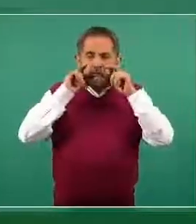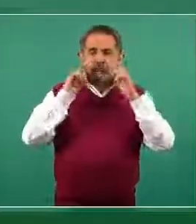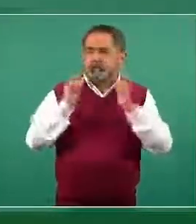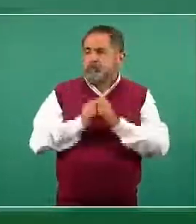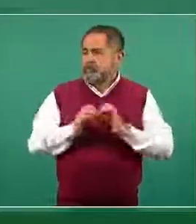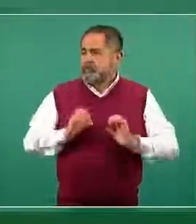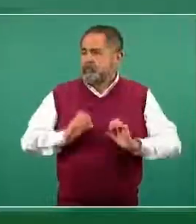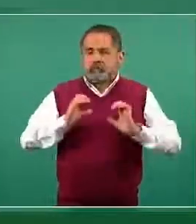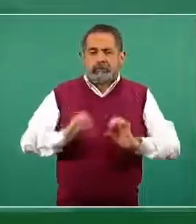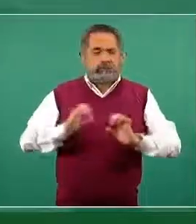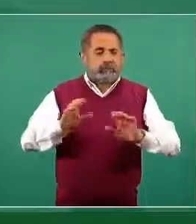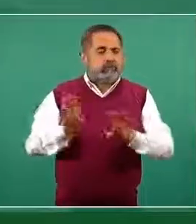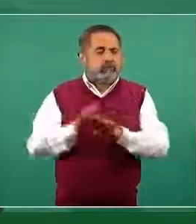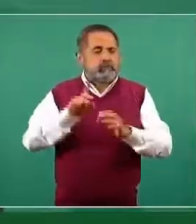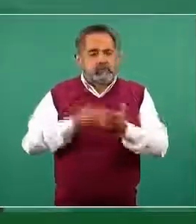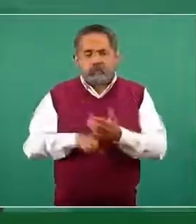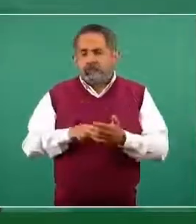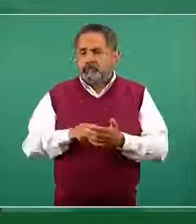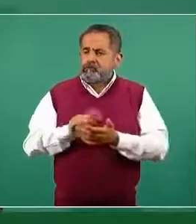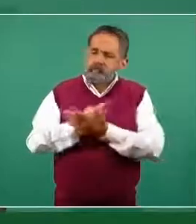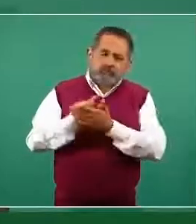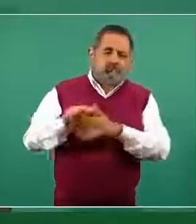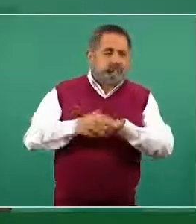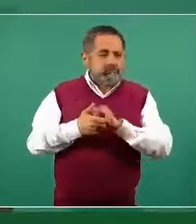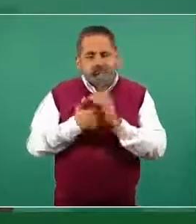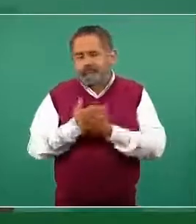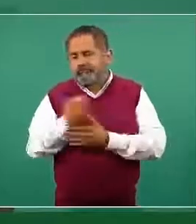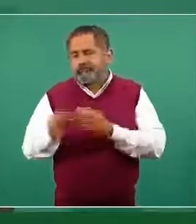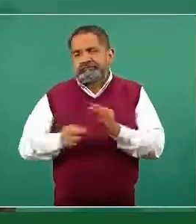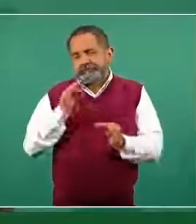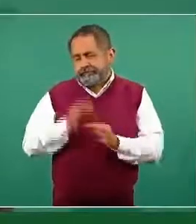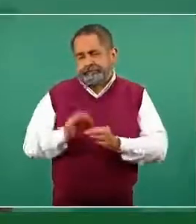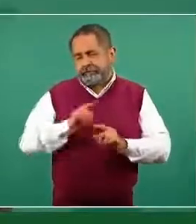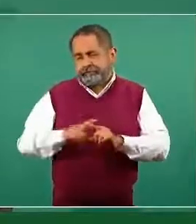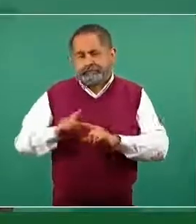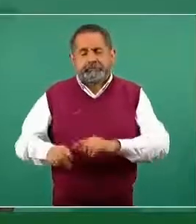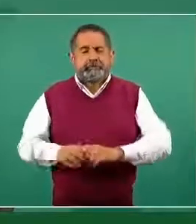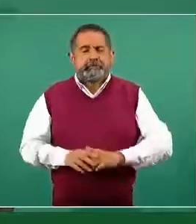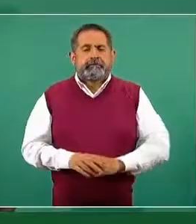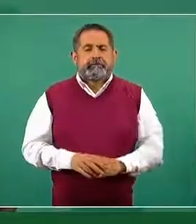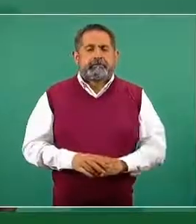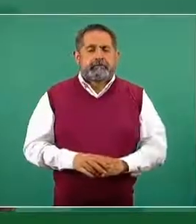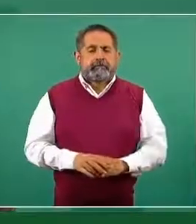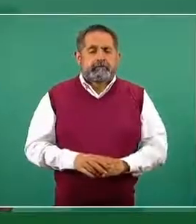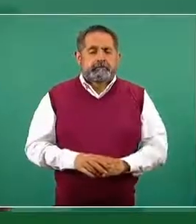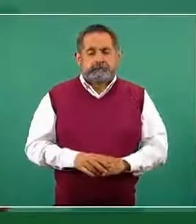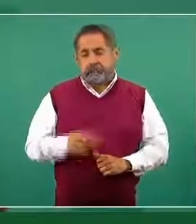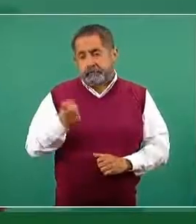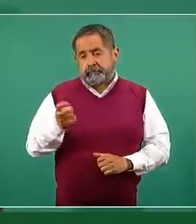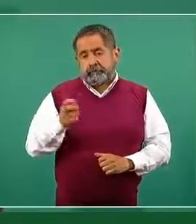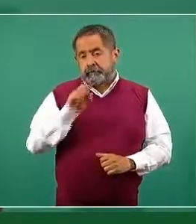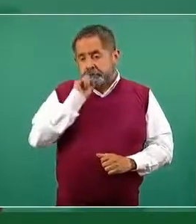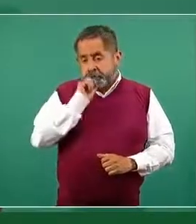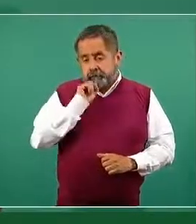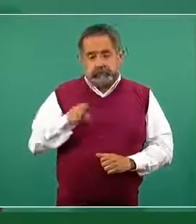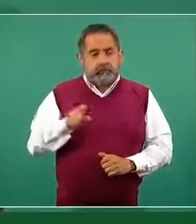continuar con la higiene de manos, etcétera. Y así como son